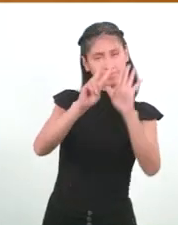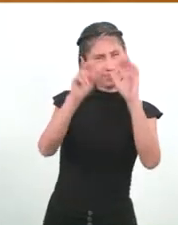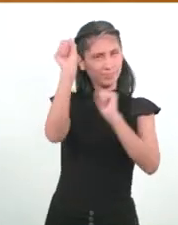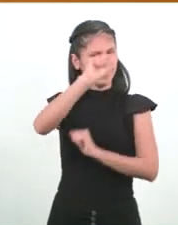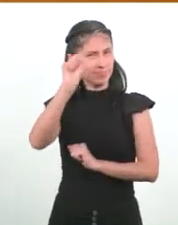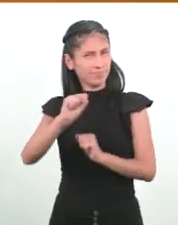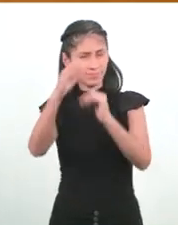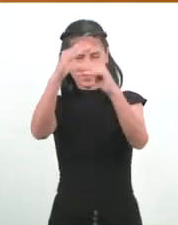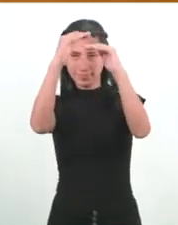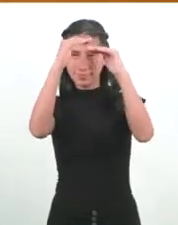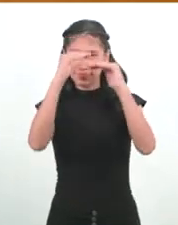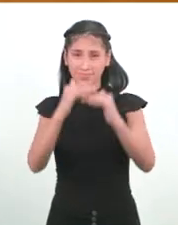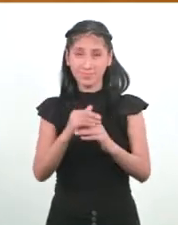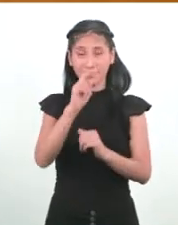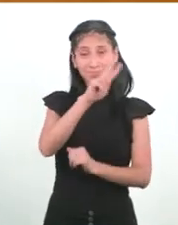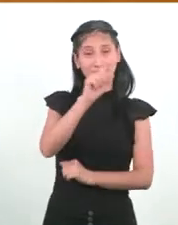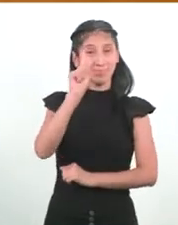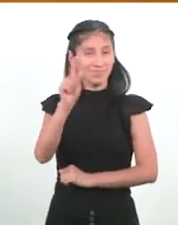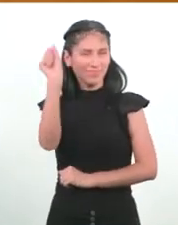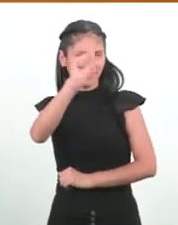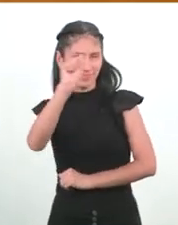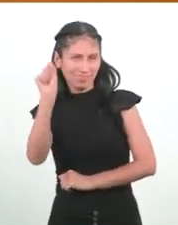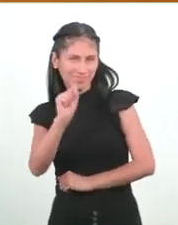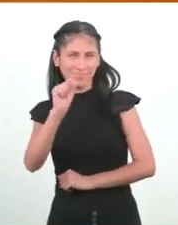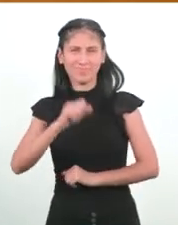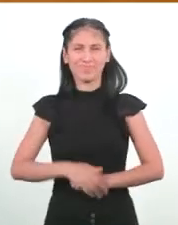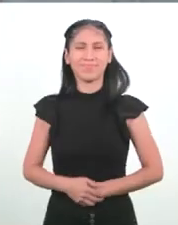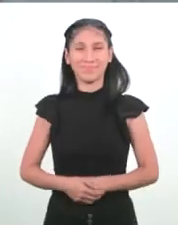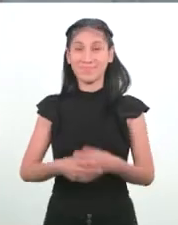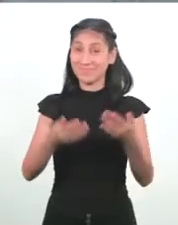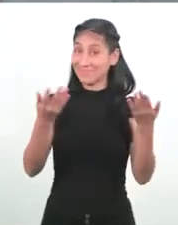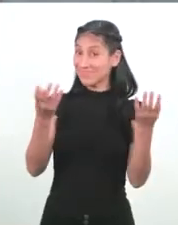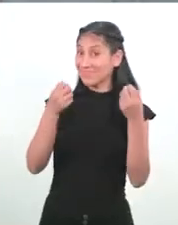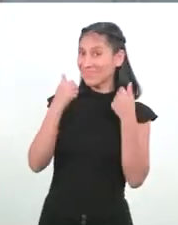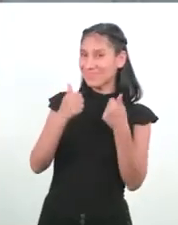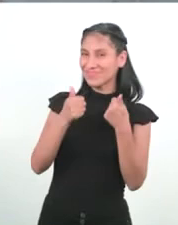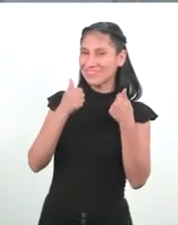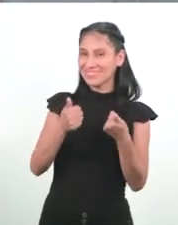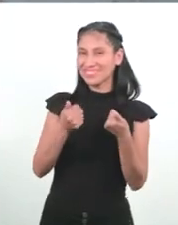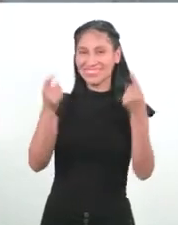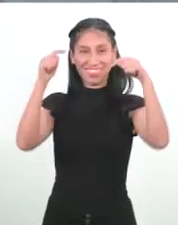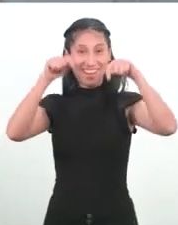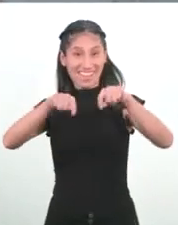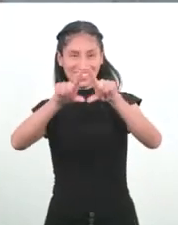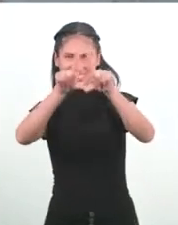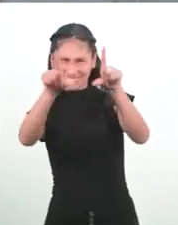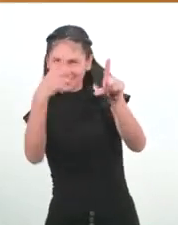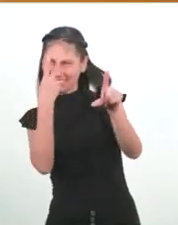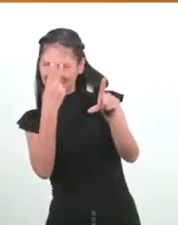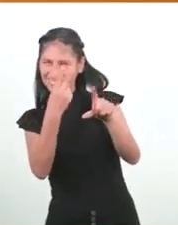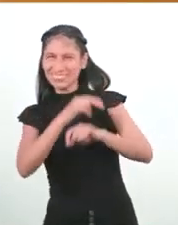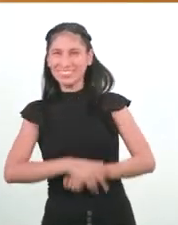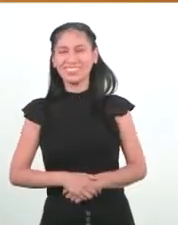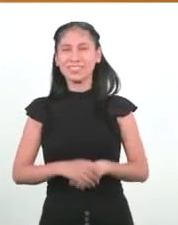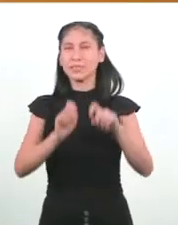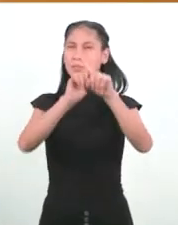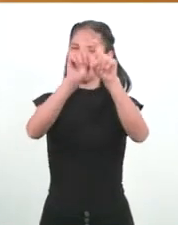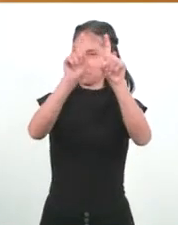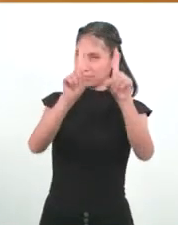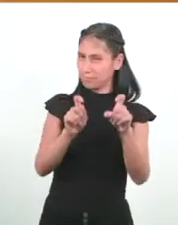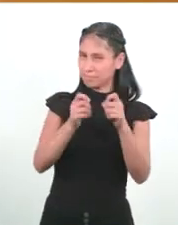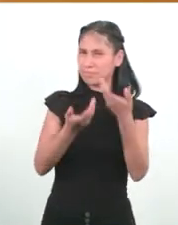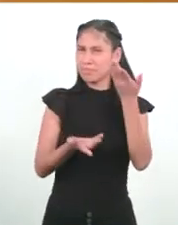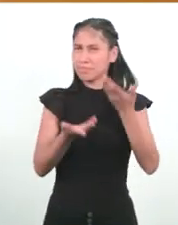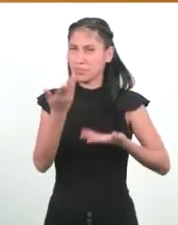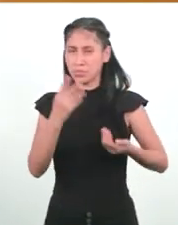soles. Opción C, 21 soles. ¡Muy bien! Ahora veamos los resultados. A la pregunta de